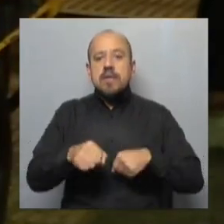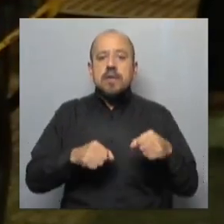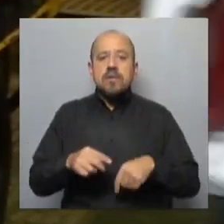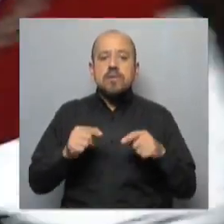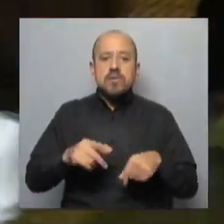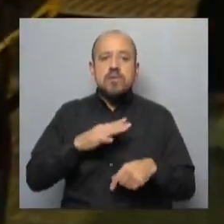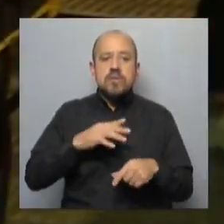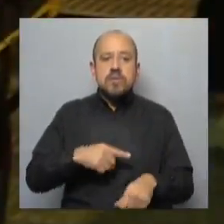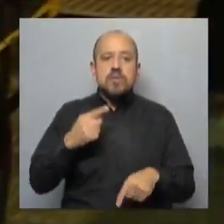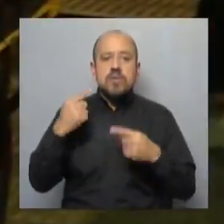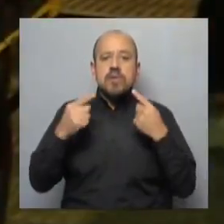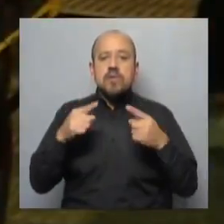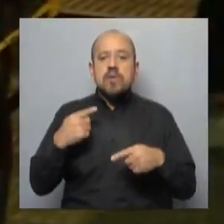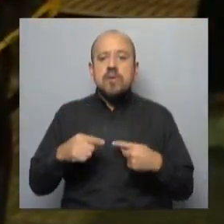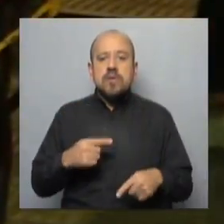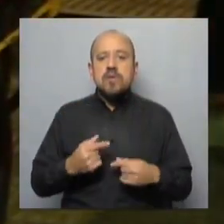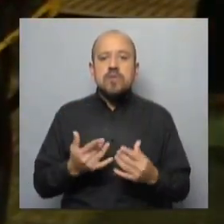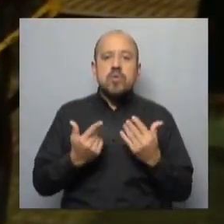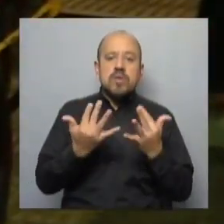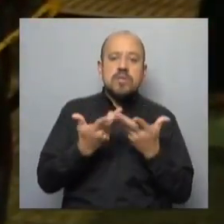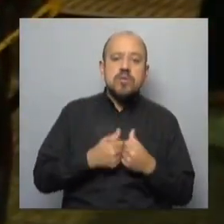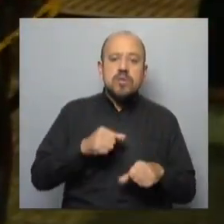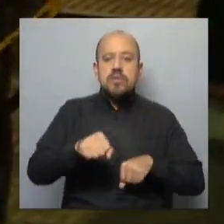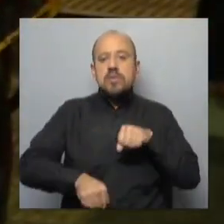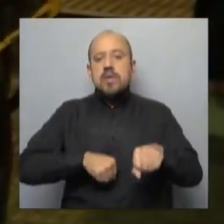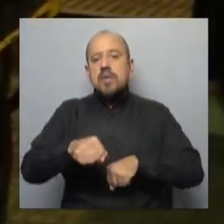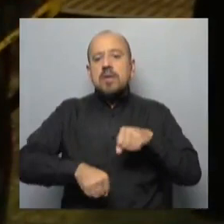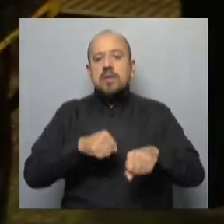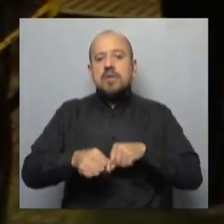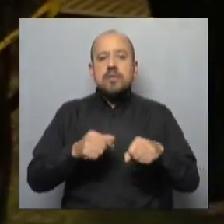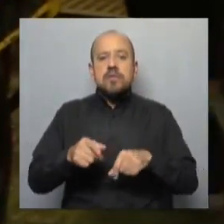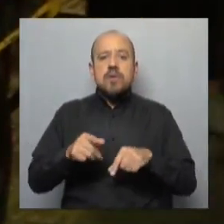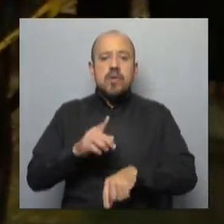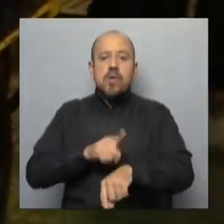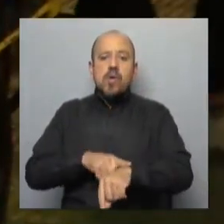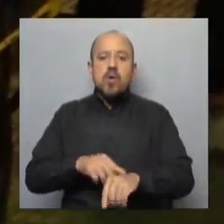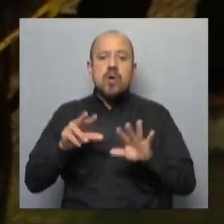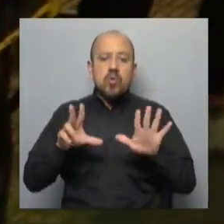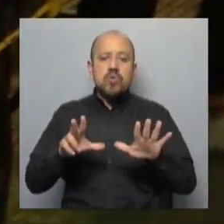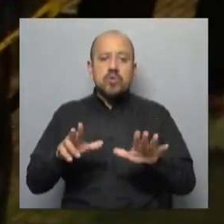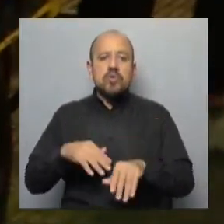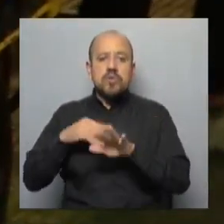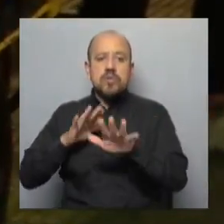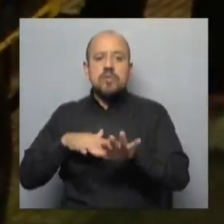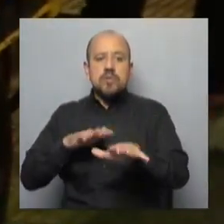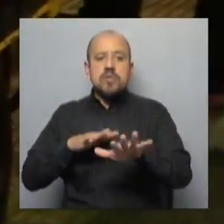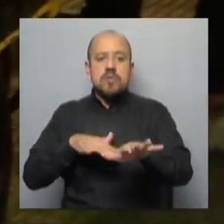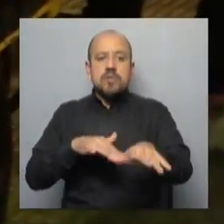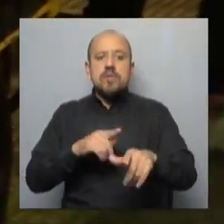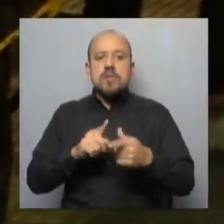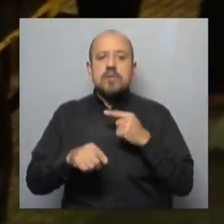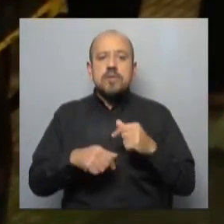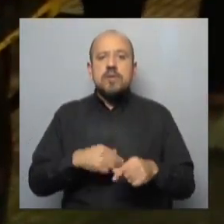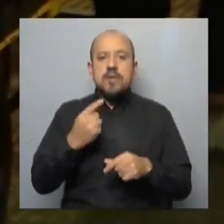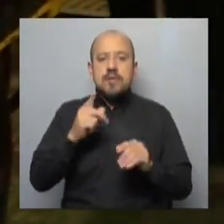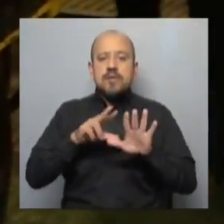concentrado diferentes organizaciones de ciclistas urbanos y van a estar marchando sobre la hora 20 aproximadamente van a estar marchando